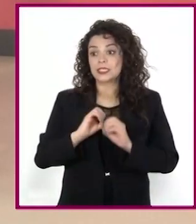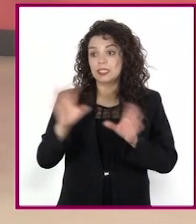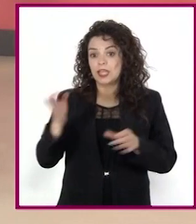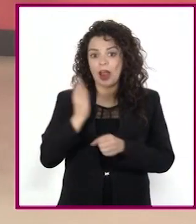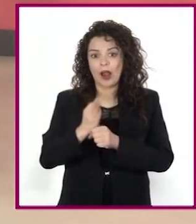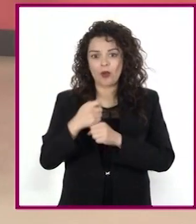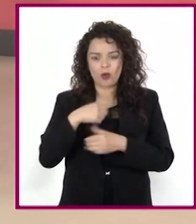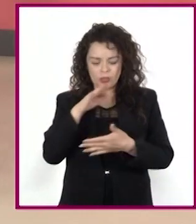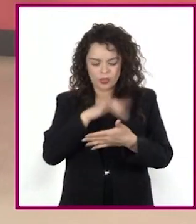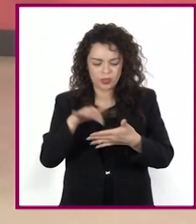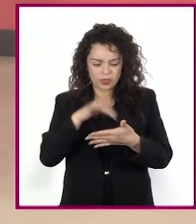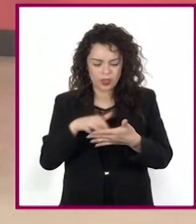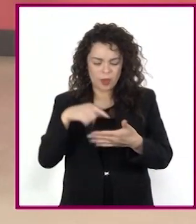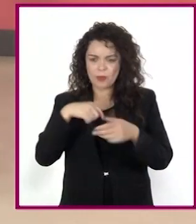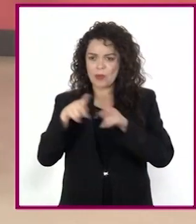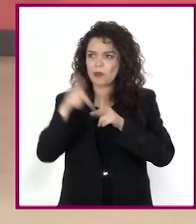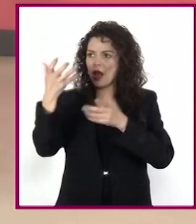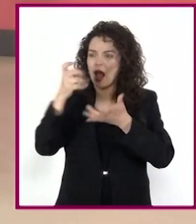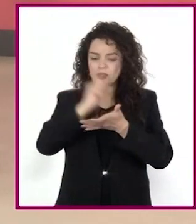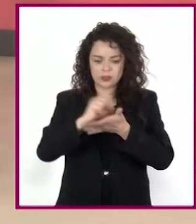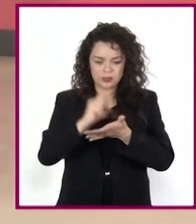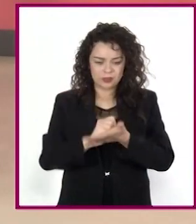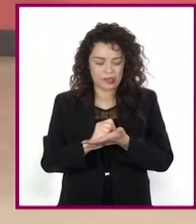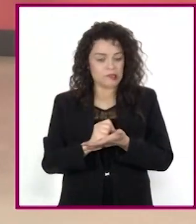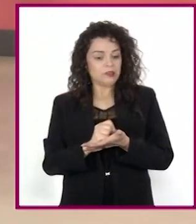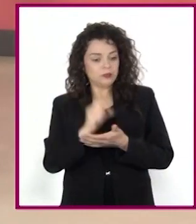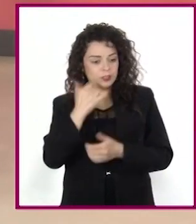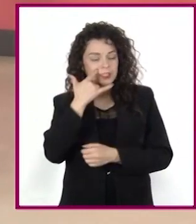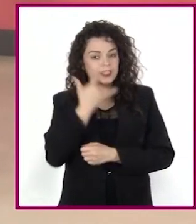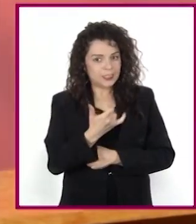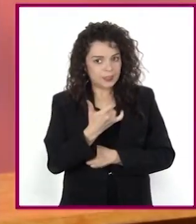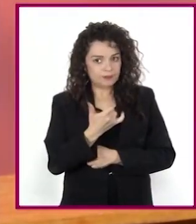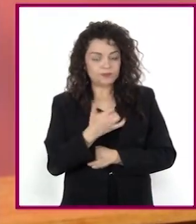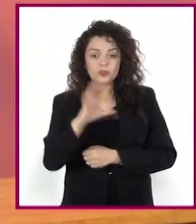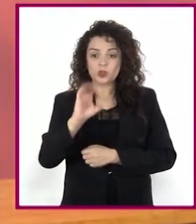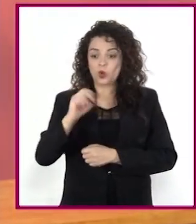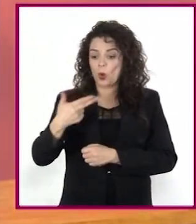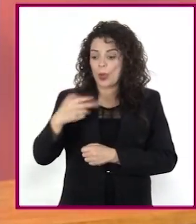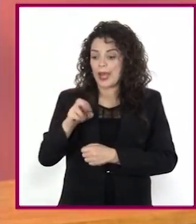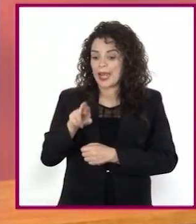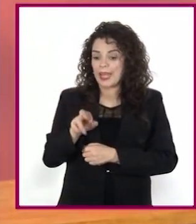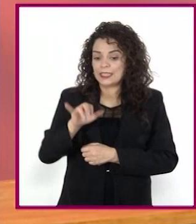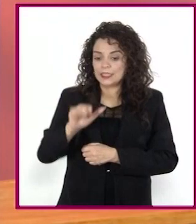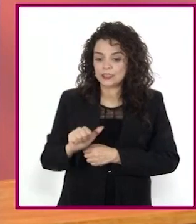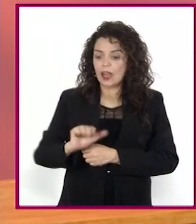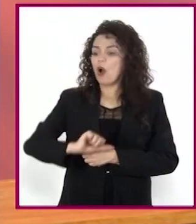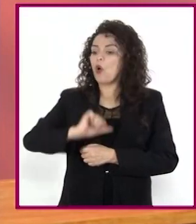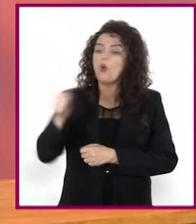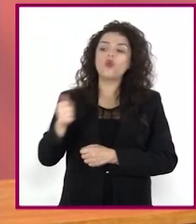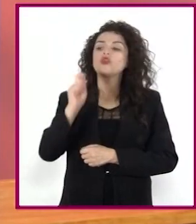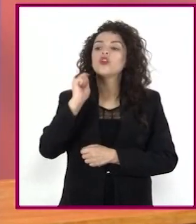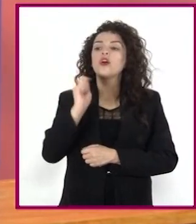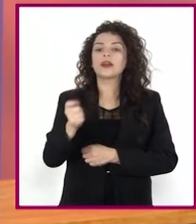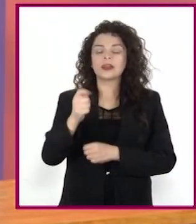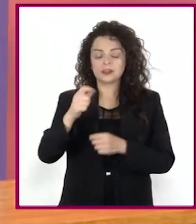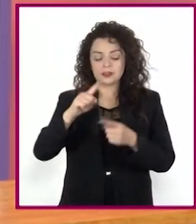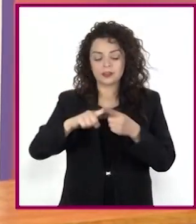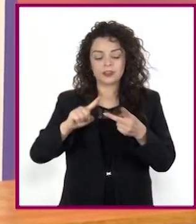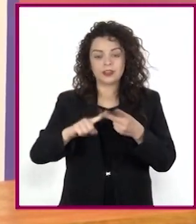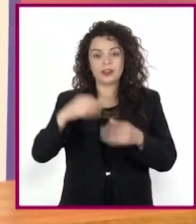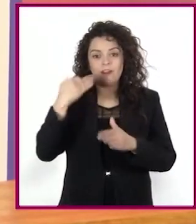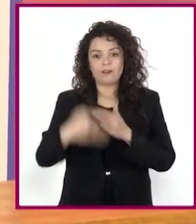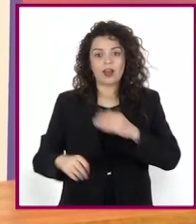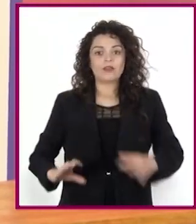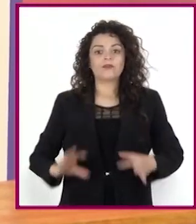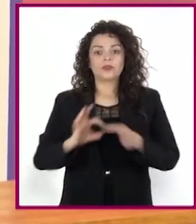un fragmento de la monografía de mi primo. Además de la coherencia, ¿cuáles son las otras 2 maravillosas y mágicas propiedades